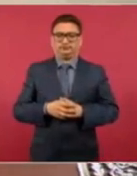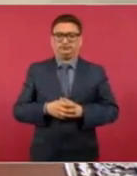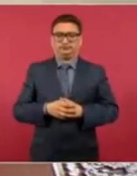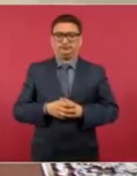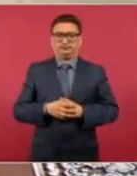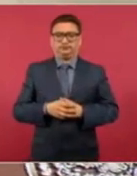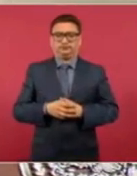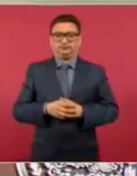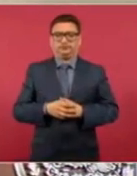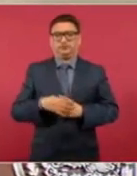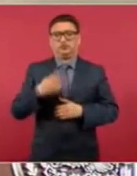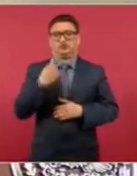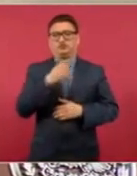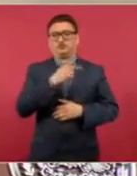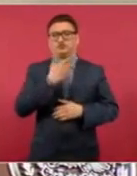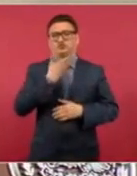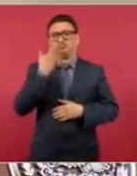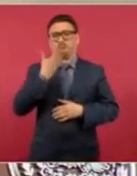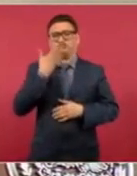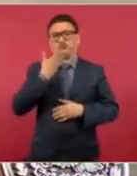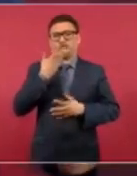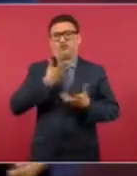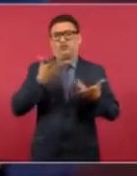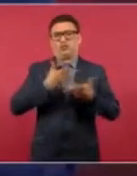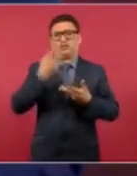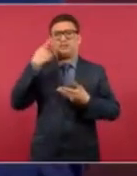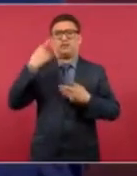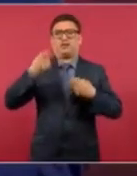es una manera de control